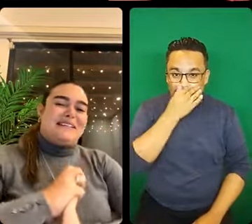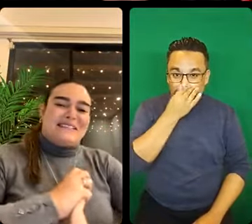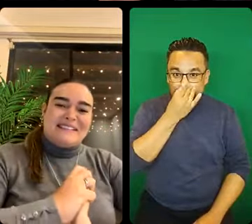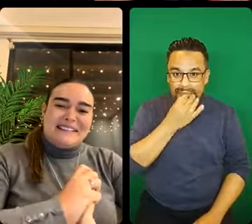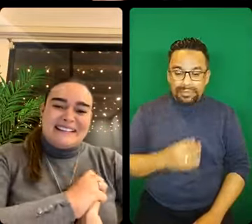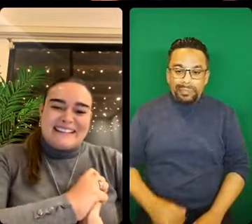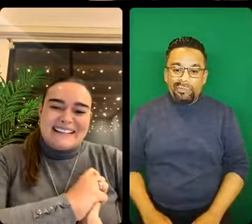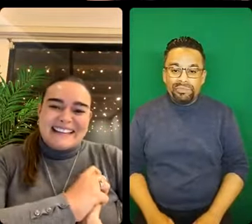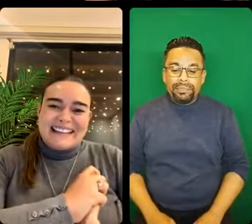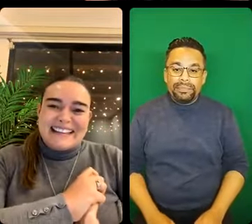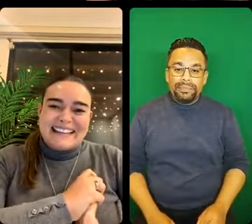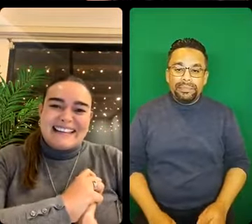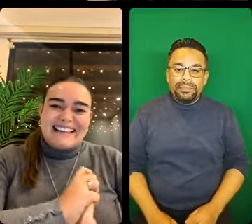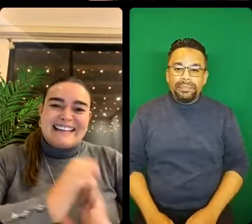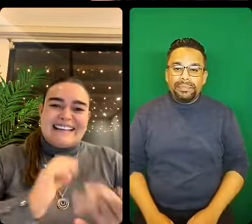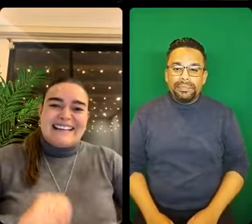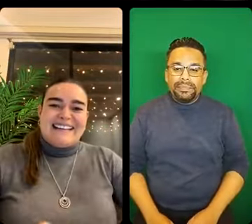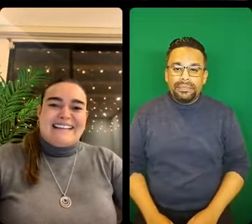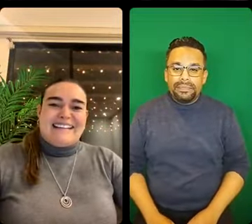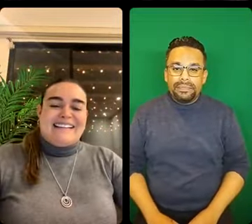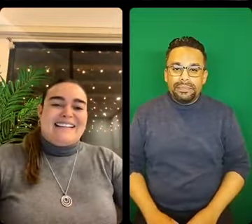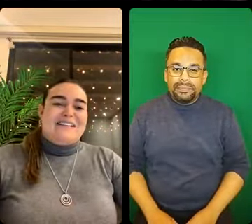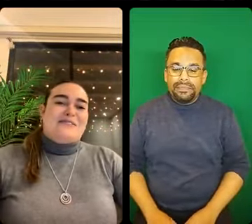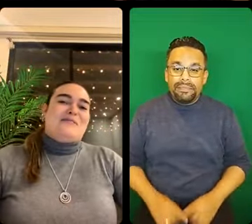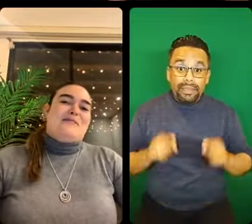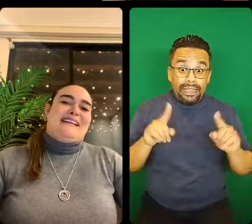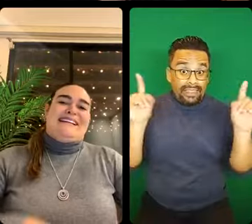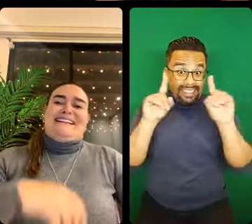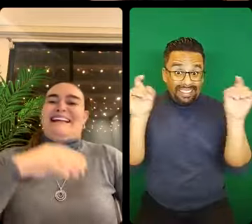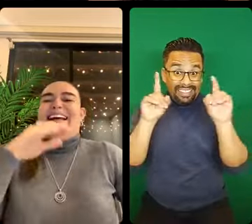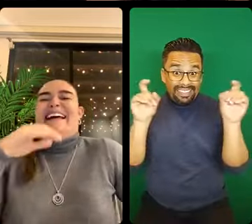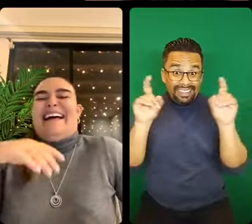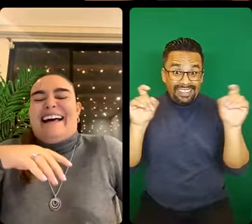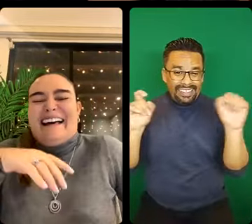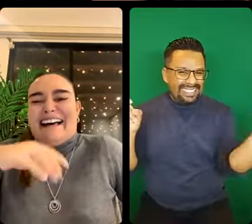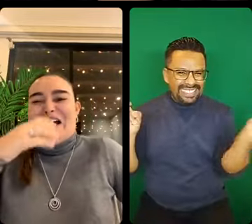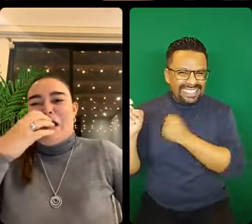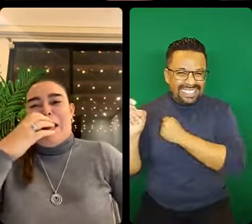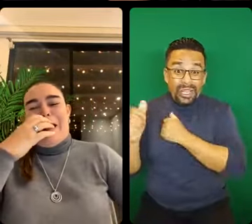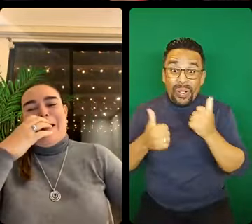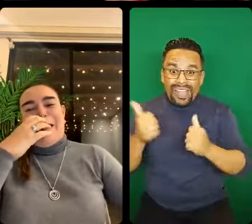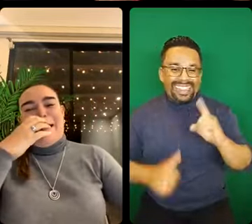Cata, el título favorito, Decisiones.